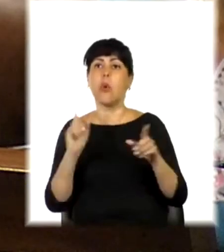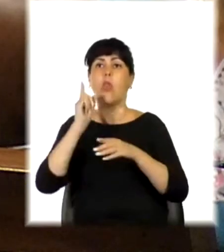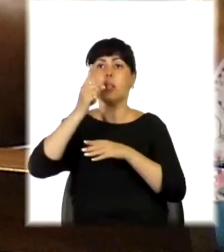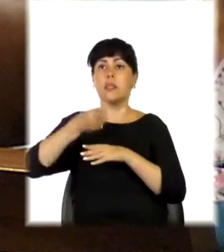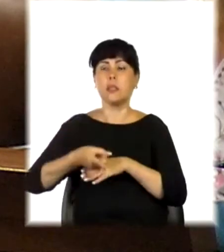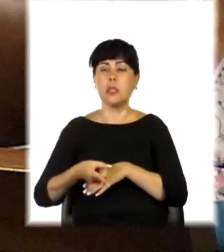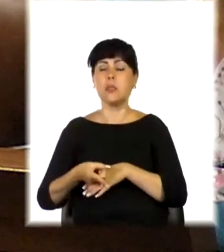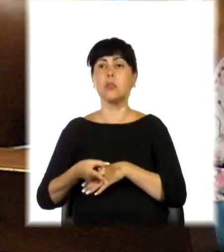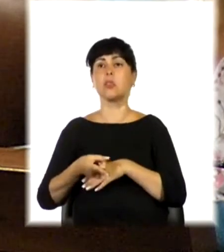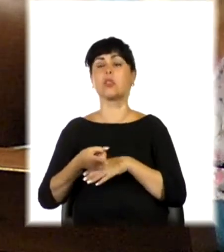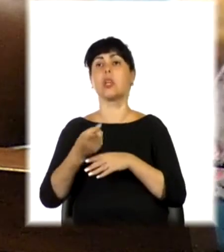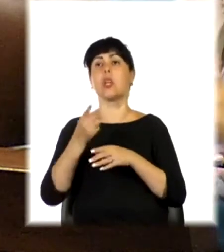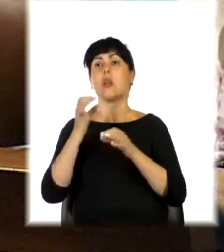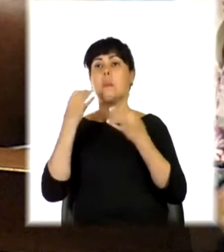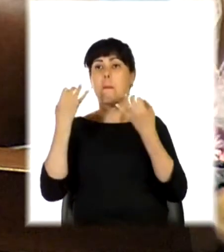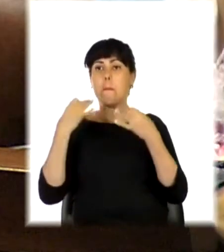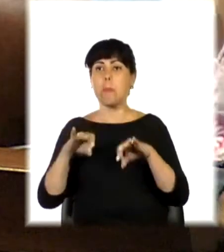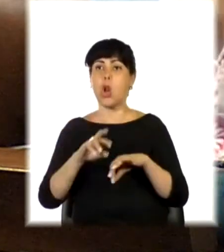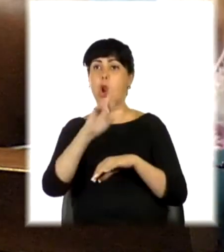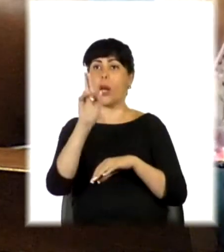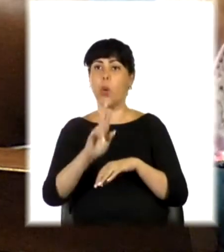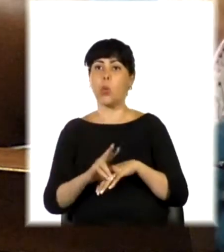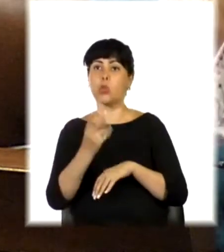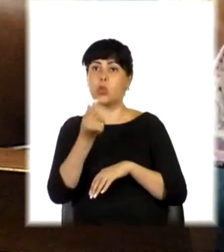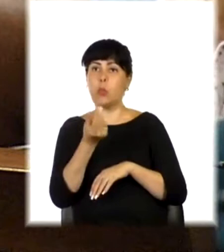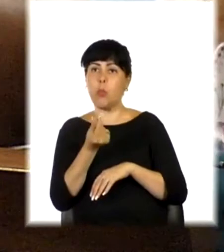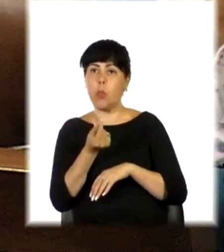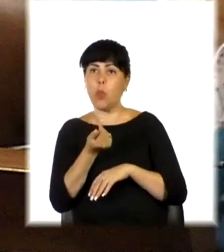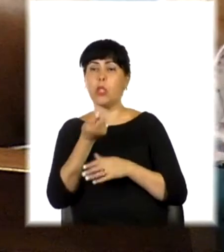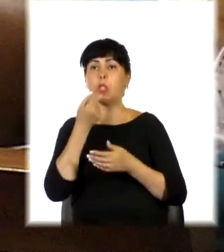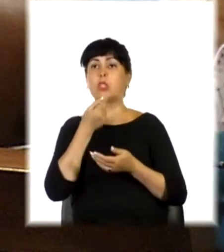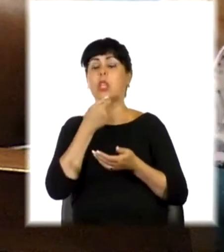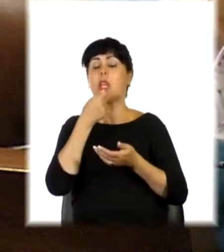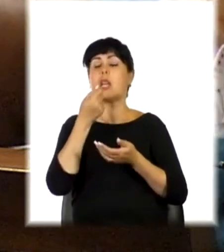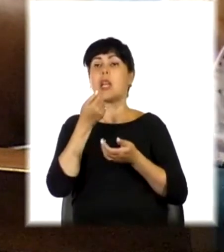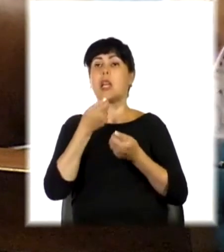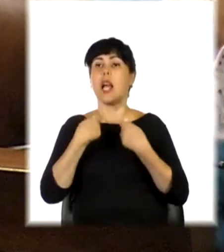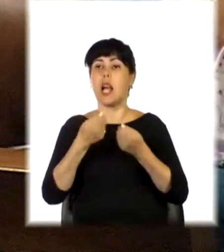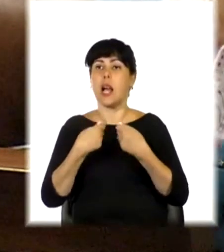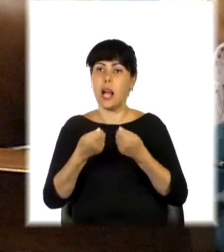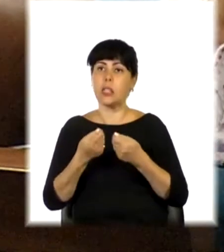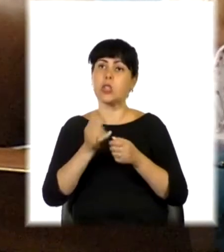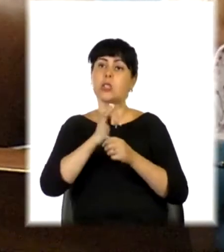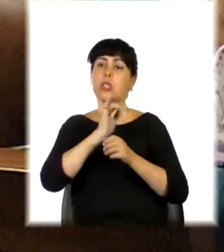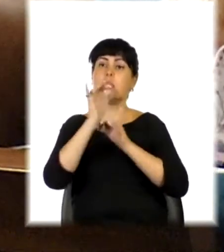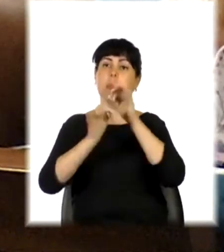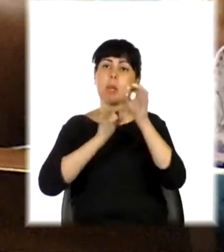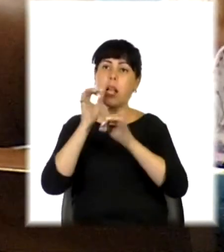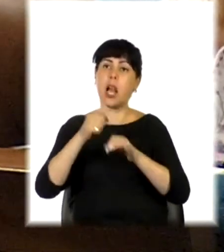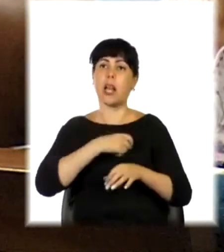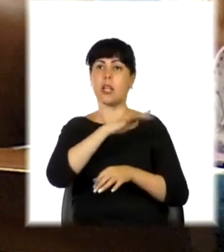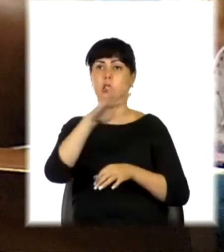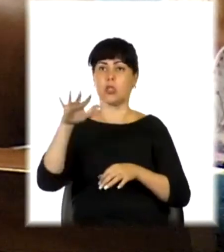el uso adecuado de los recursos públicos y la rendición de los mismos a toda la sociedad establecer